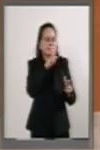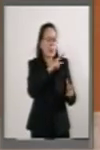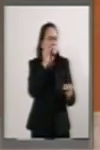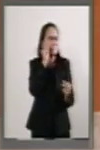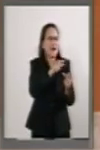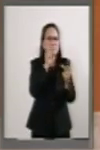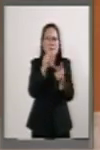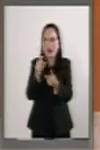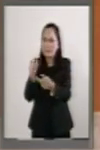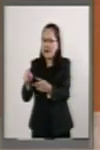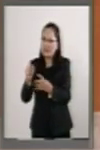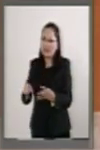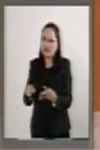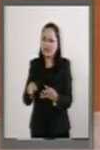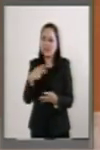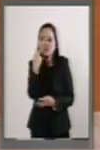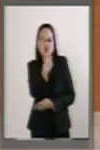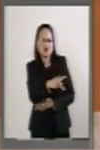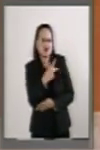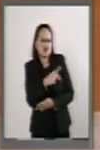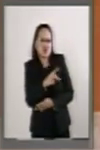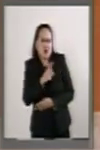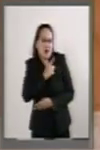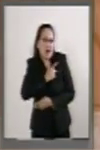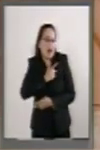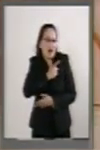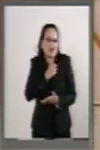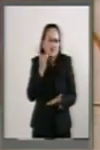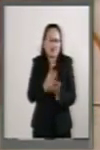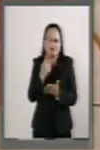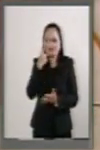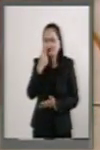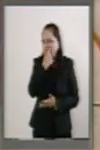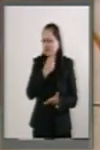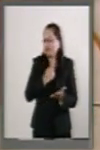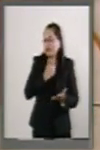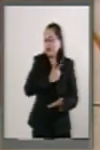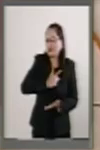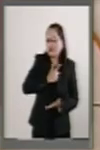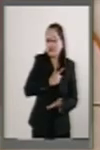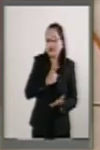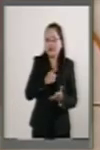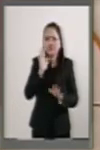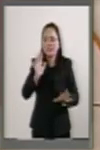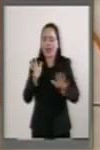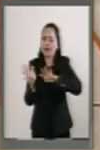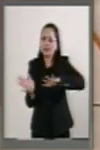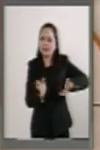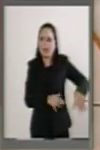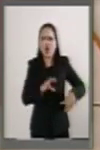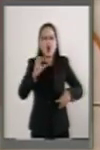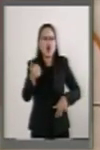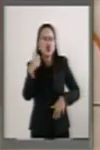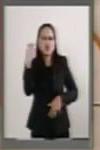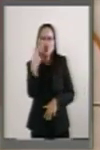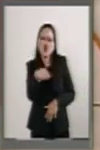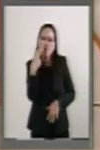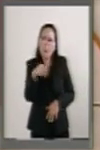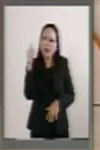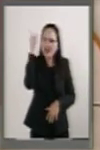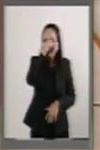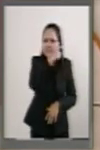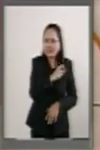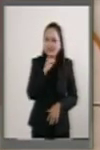similares, que era un capricho de ellos, que dejaran de lado esta intención, que buscaran un nombre menos